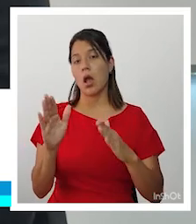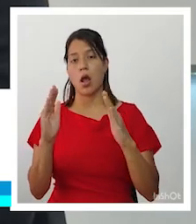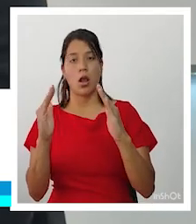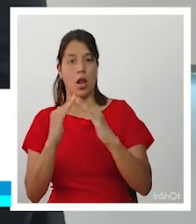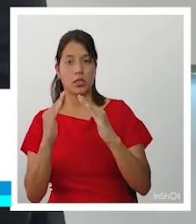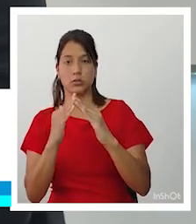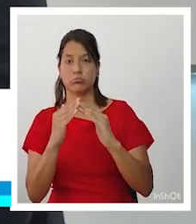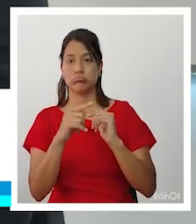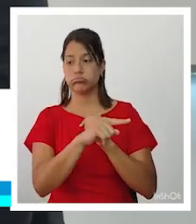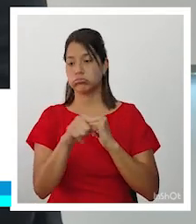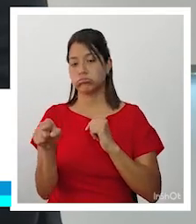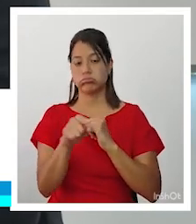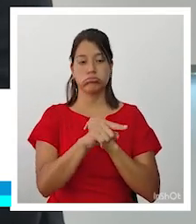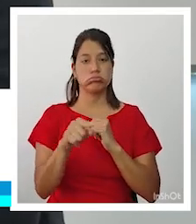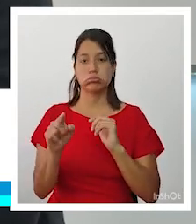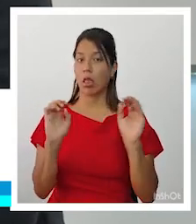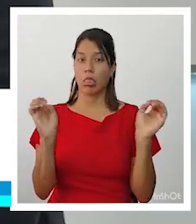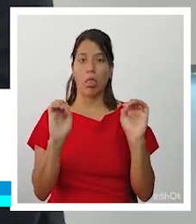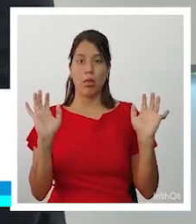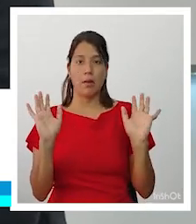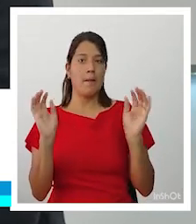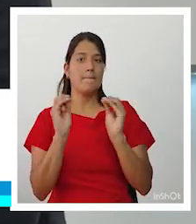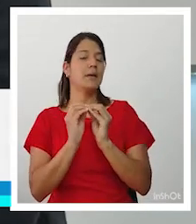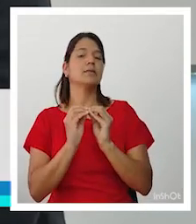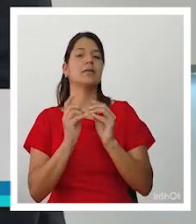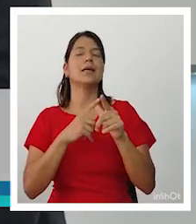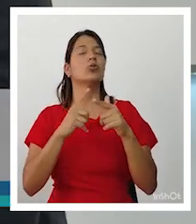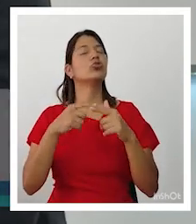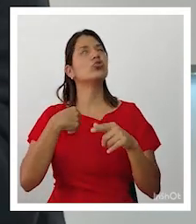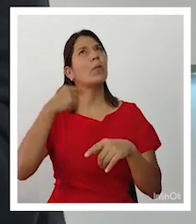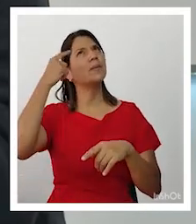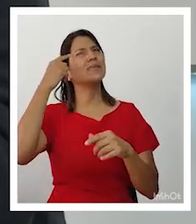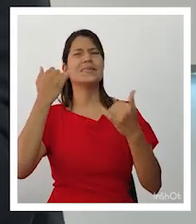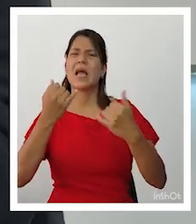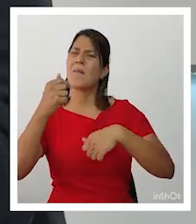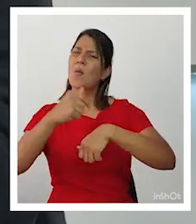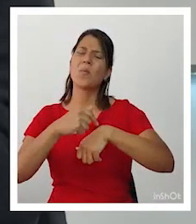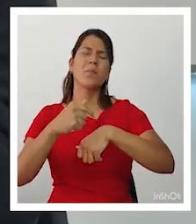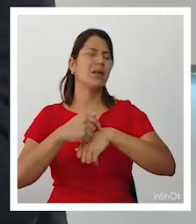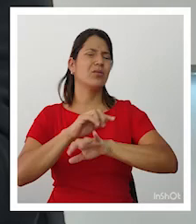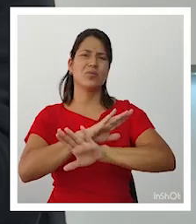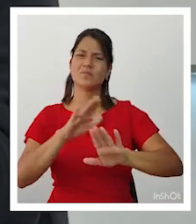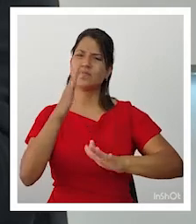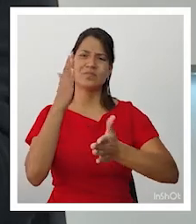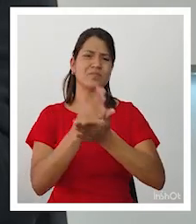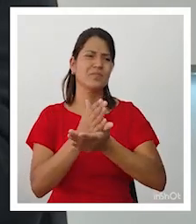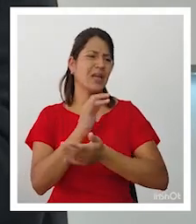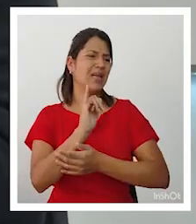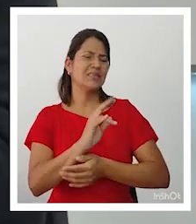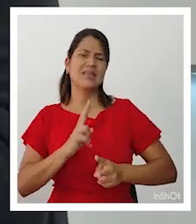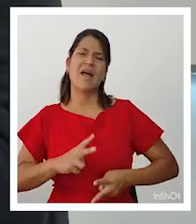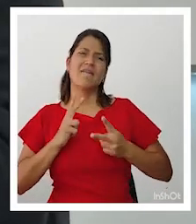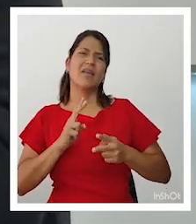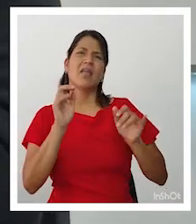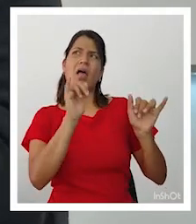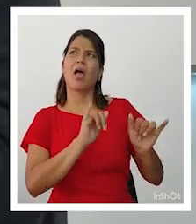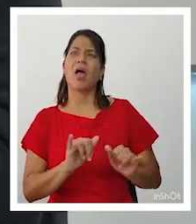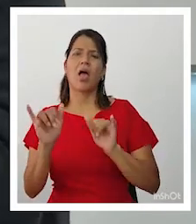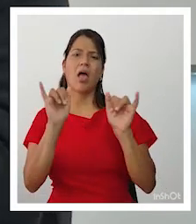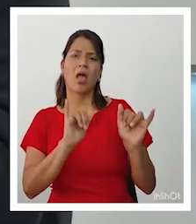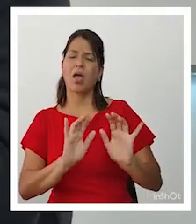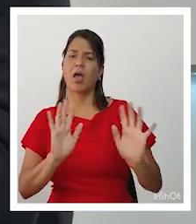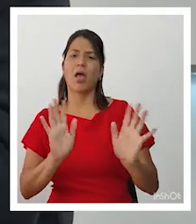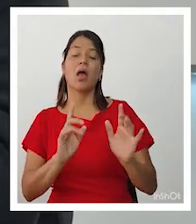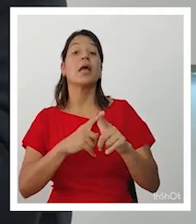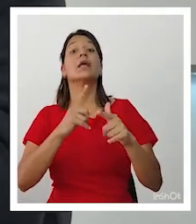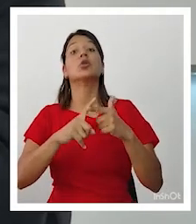más. Y yo decía, ya es hora de salir de esta monotonía, de esta rutina. Y fue ahí donde Luis